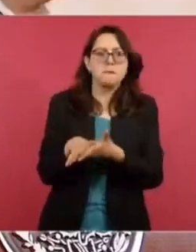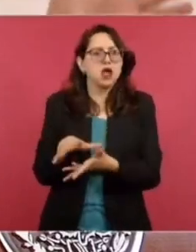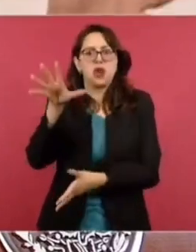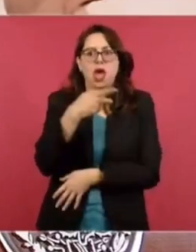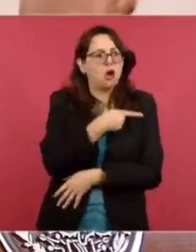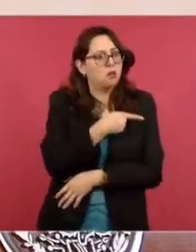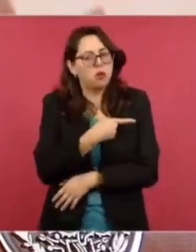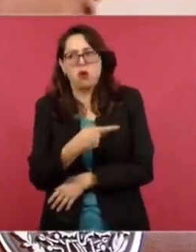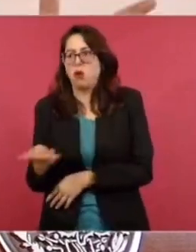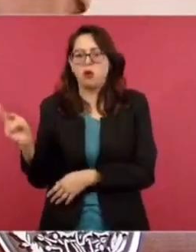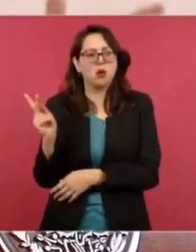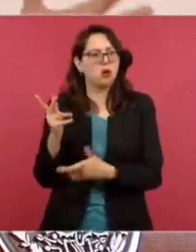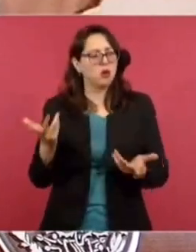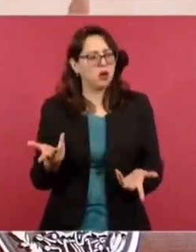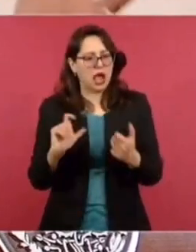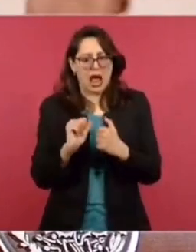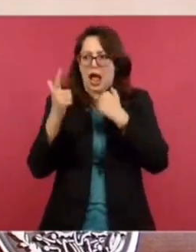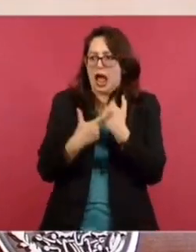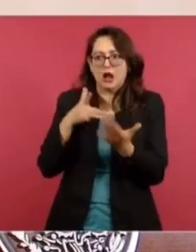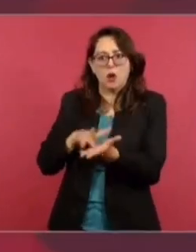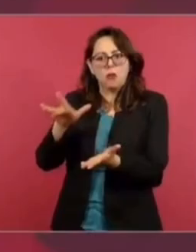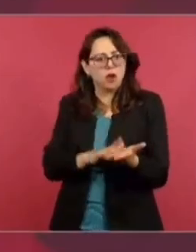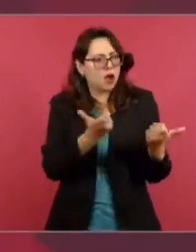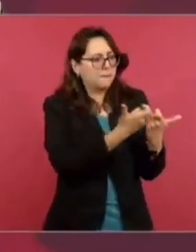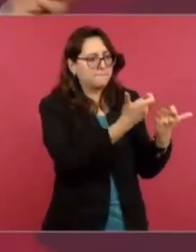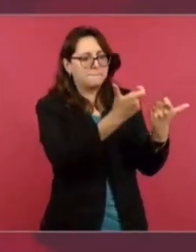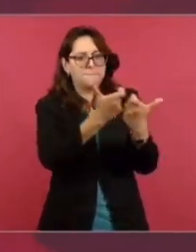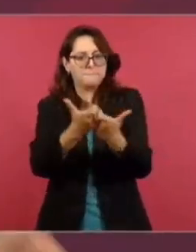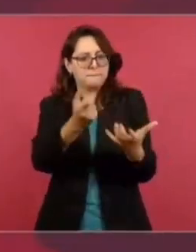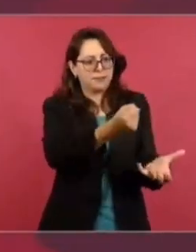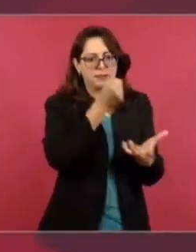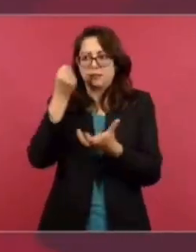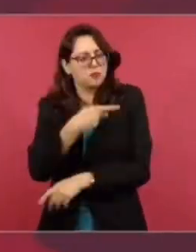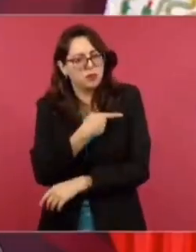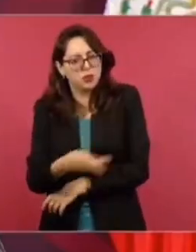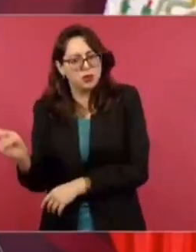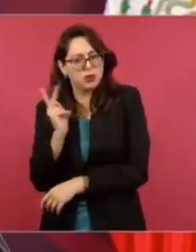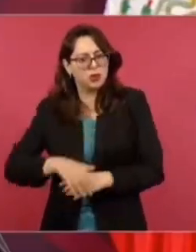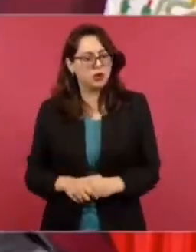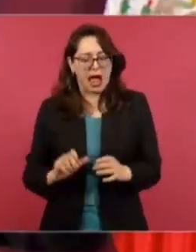a que se pueda constituir una bolsa de recursos para atender a los más pobres del mundo.